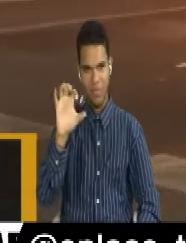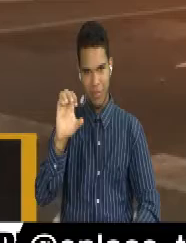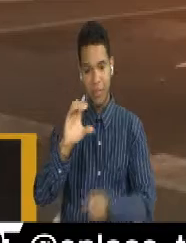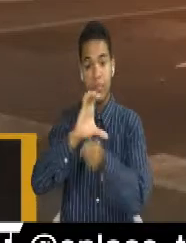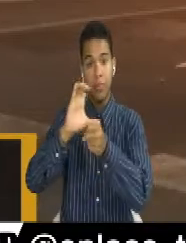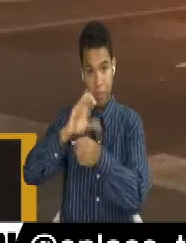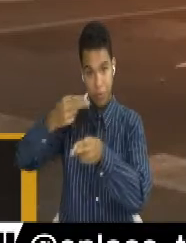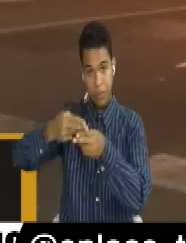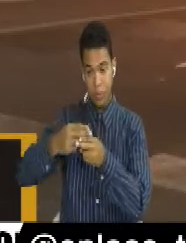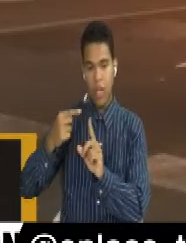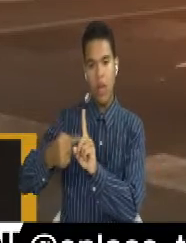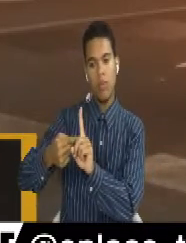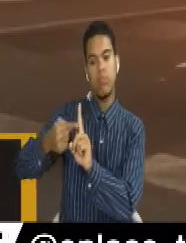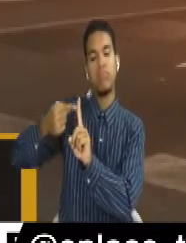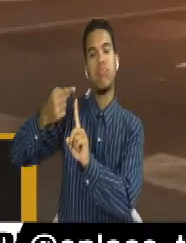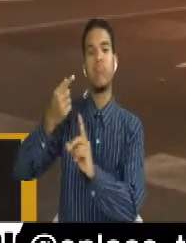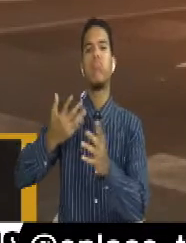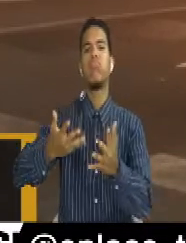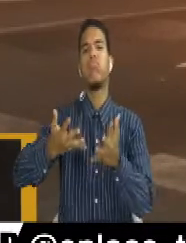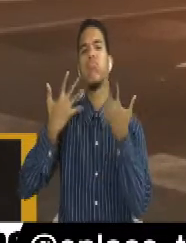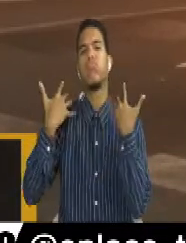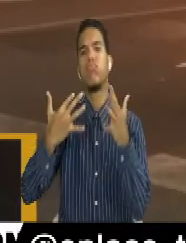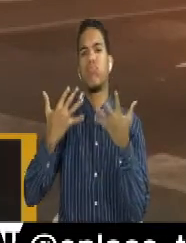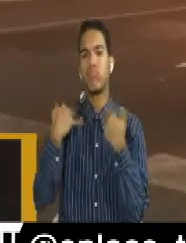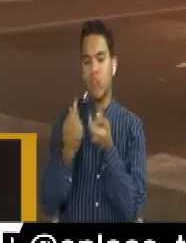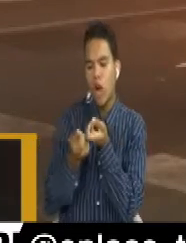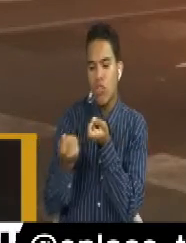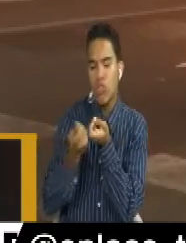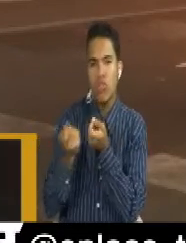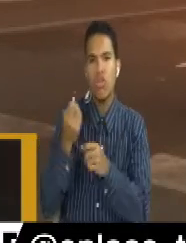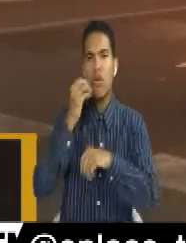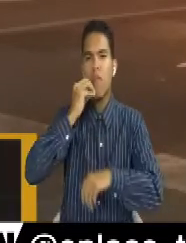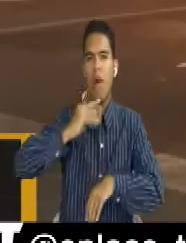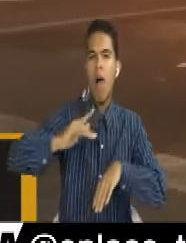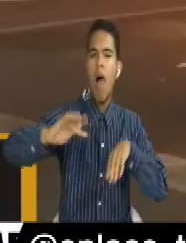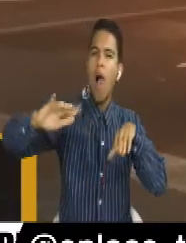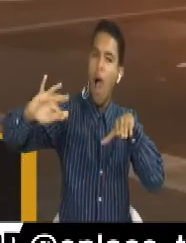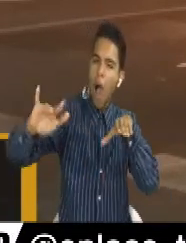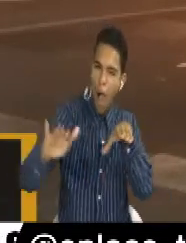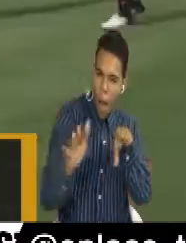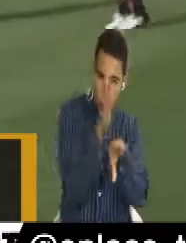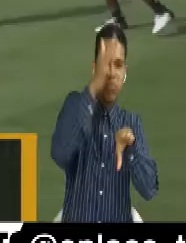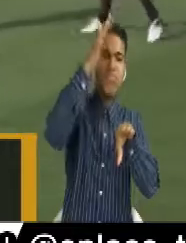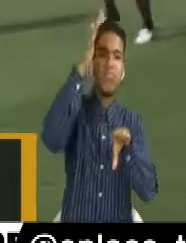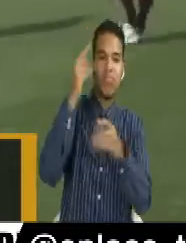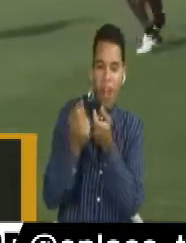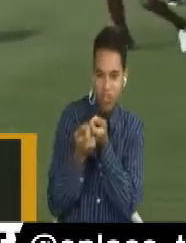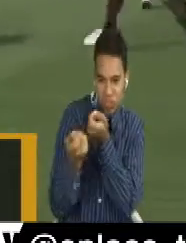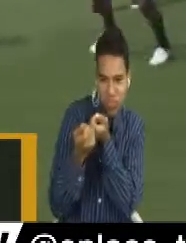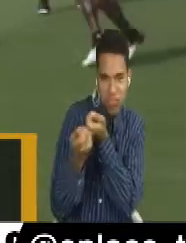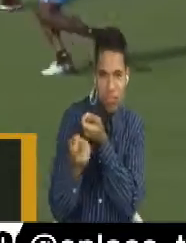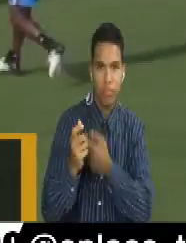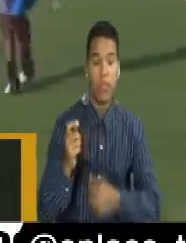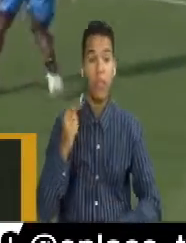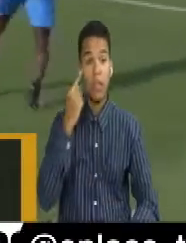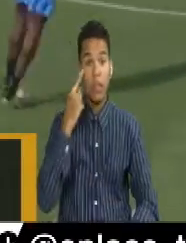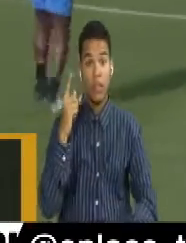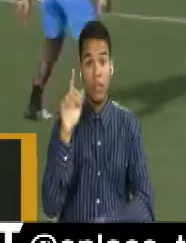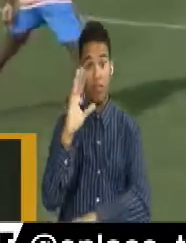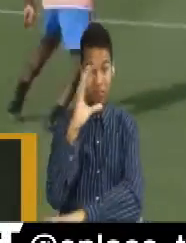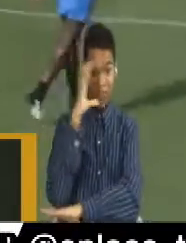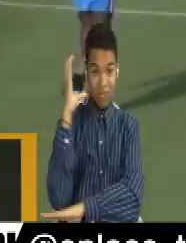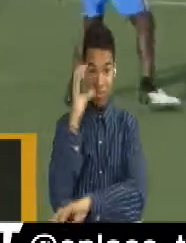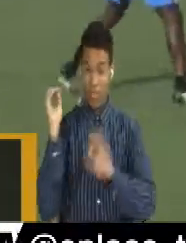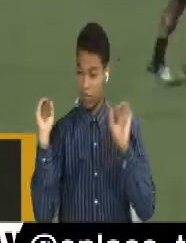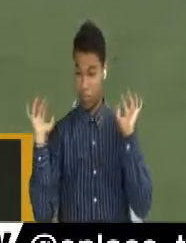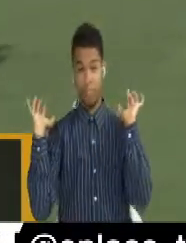a orillas del mar Mediterráneo. Y hablando de Selección Colombia, entrando ya en materia, continúan arribando a esta ciudad los